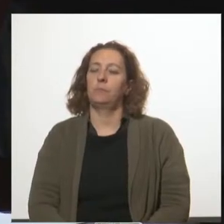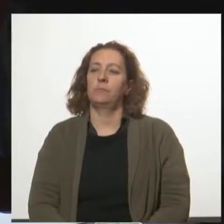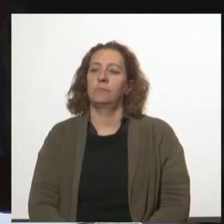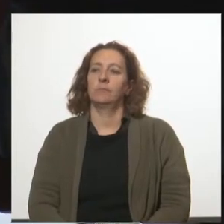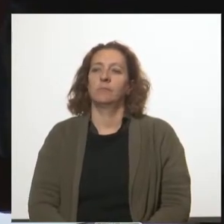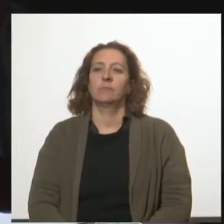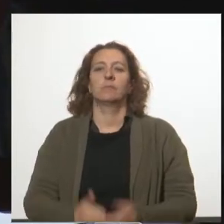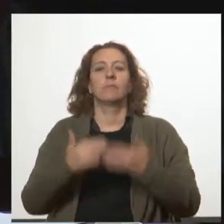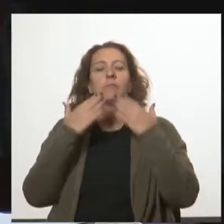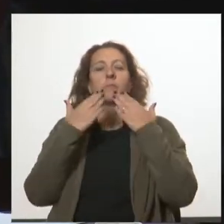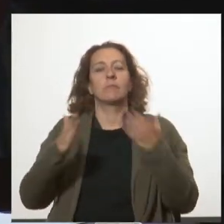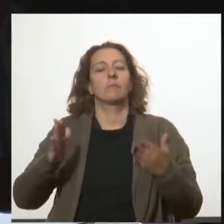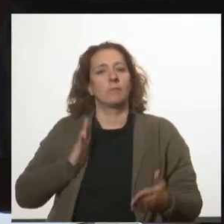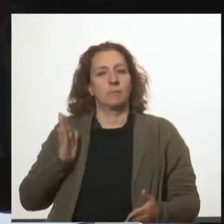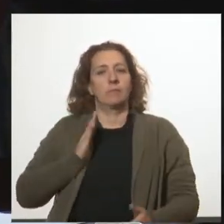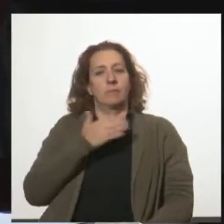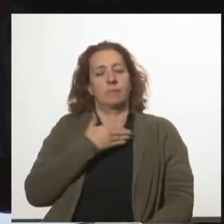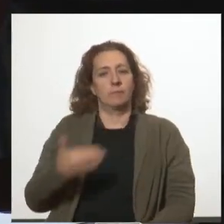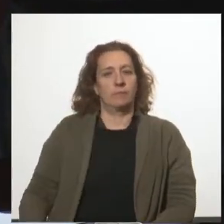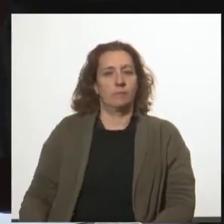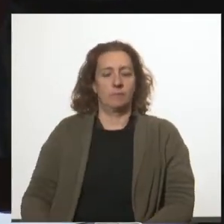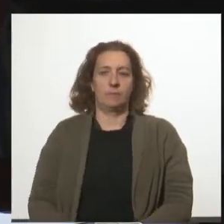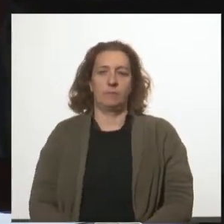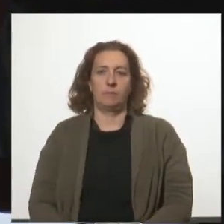muchas gracias señor presidente